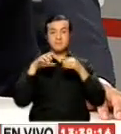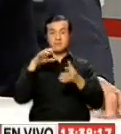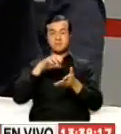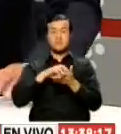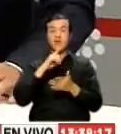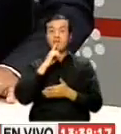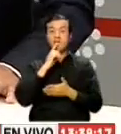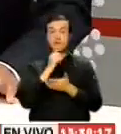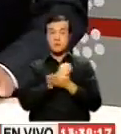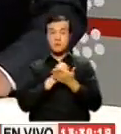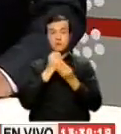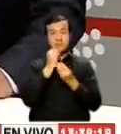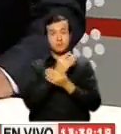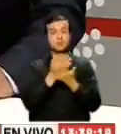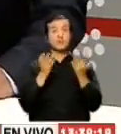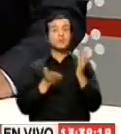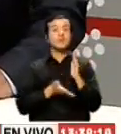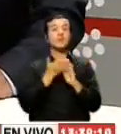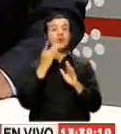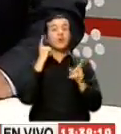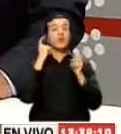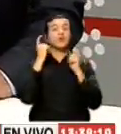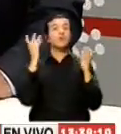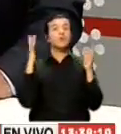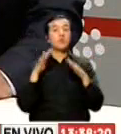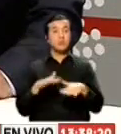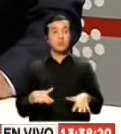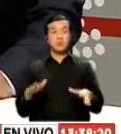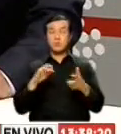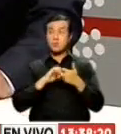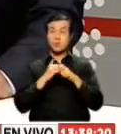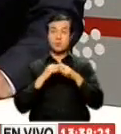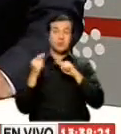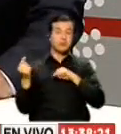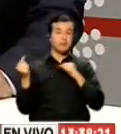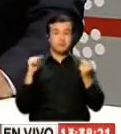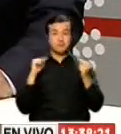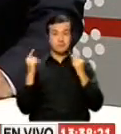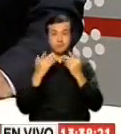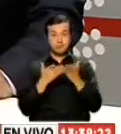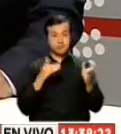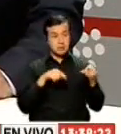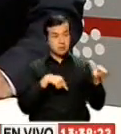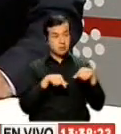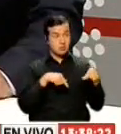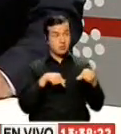de El Oro anunció el incremento de controles ante los últimos enfrentamientos entre